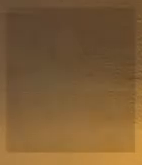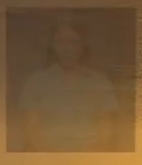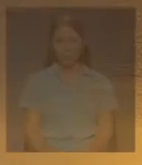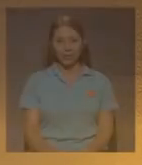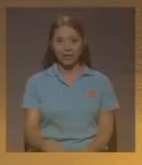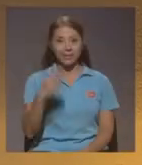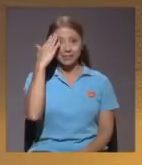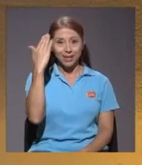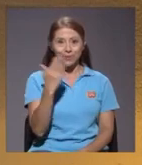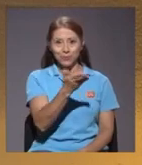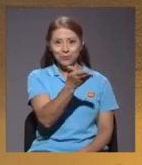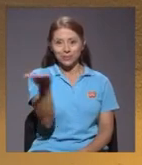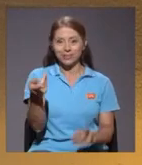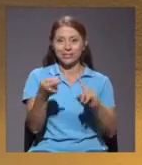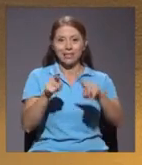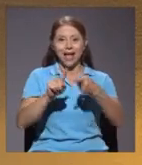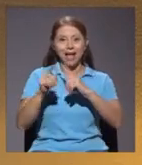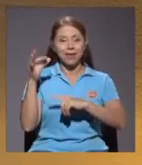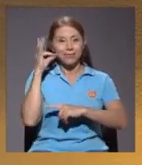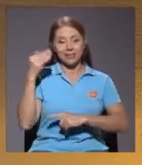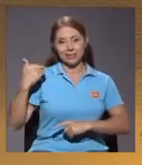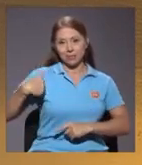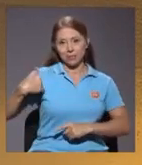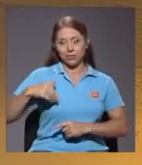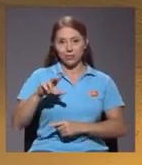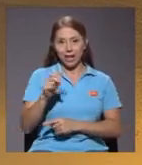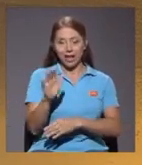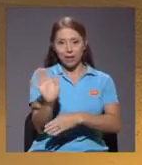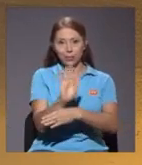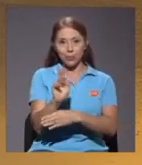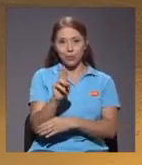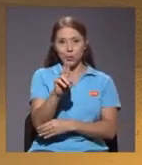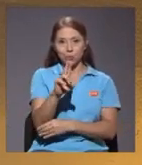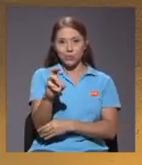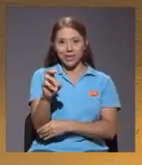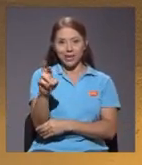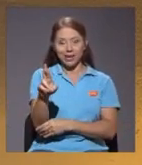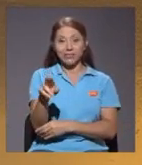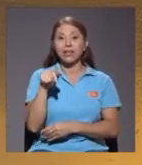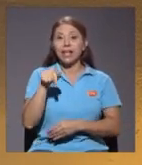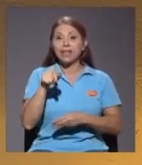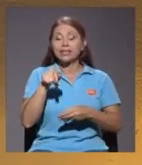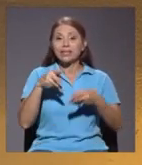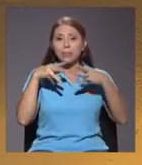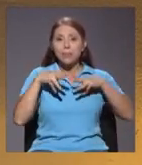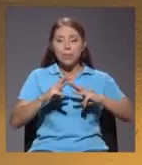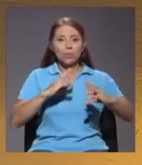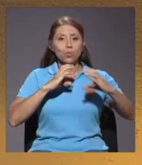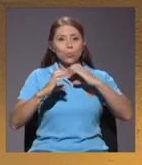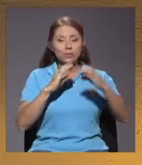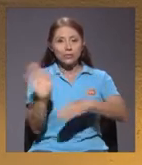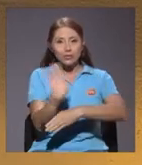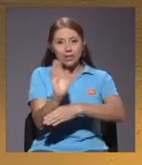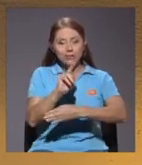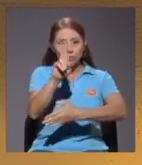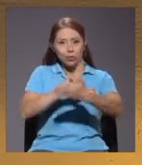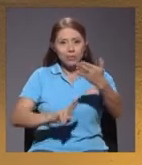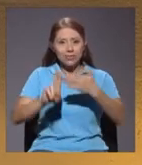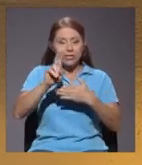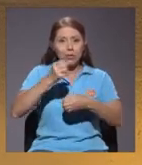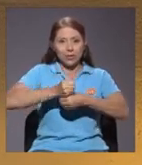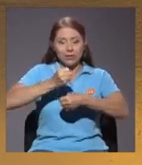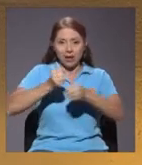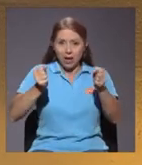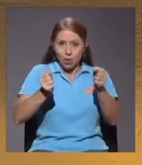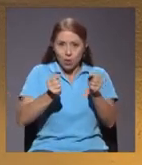nos saludamos amigas y amigos de canal use r este medio televisivo universitario que se paga con los